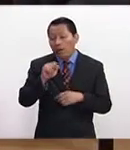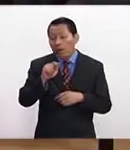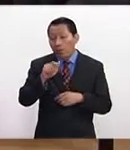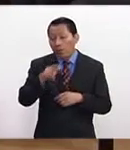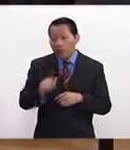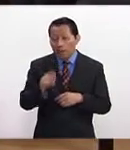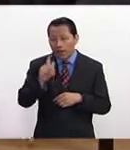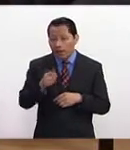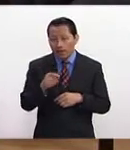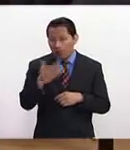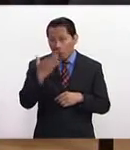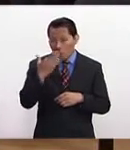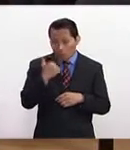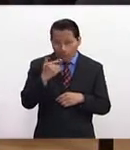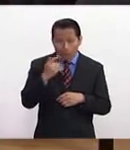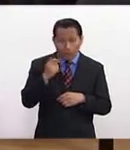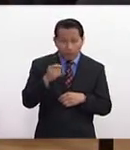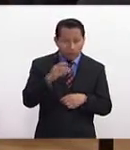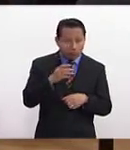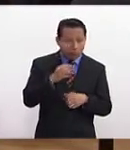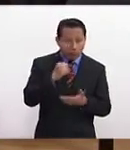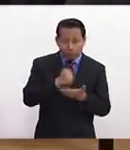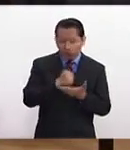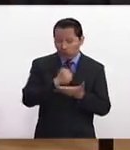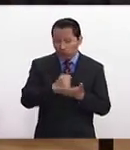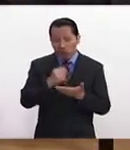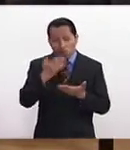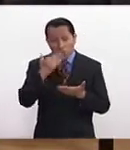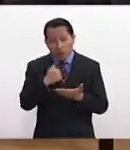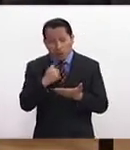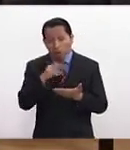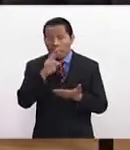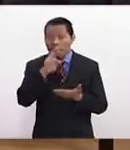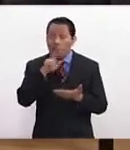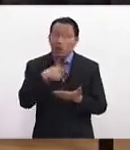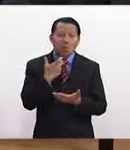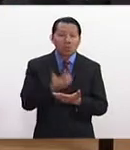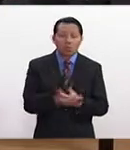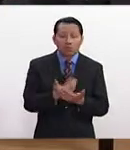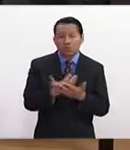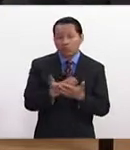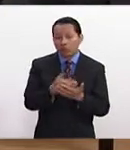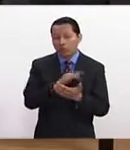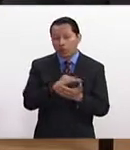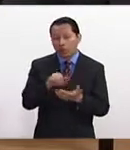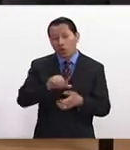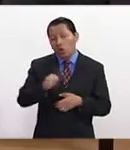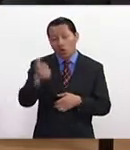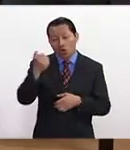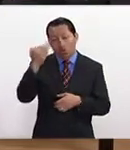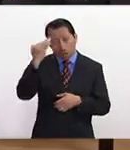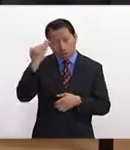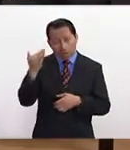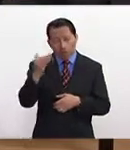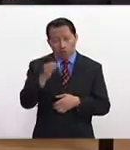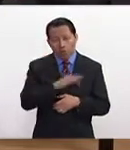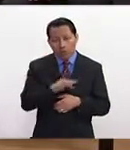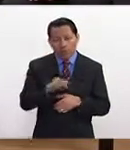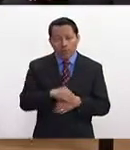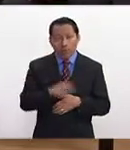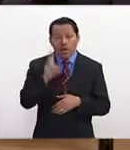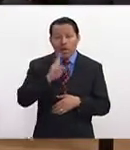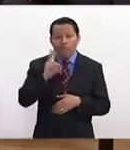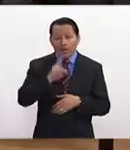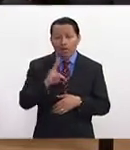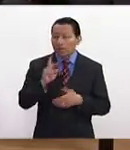al no haber recibido estos avales, entonces bajar las manos y esperar a mejores tiempos, por supuesto, para ellos. Pues vamos a estar muy